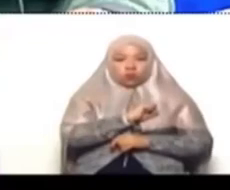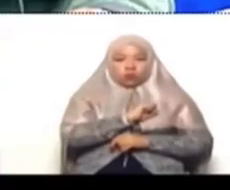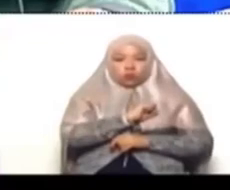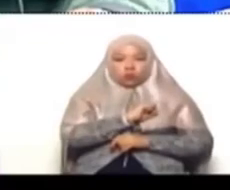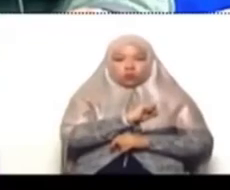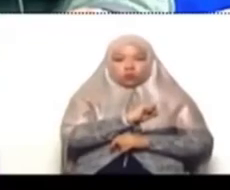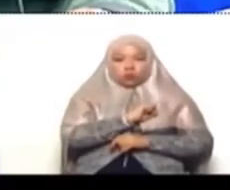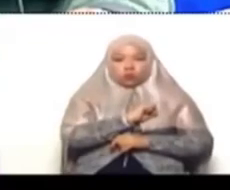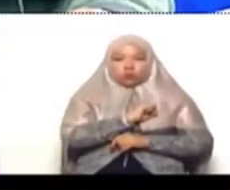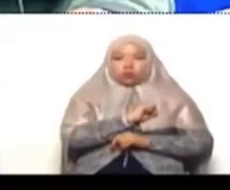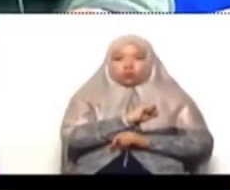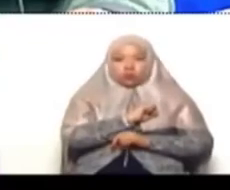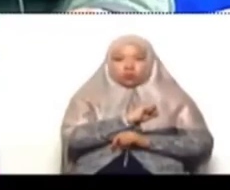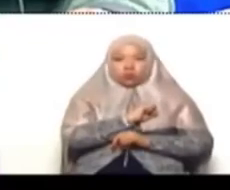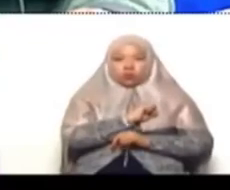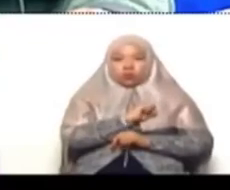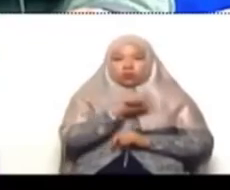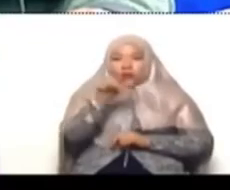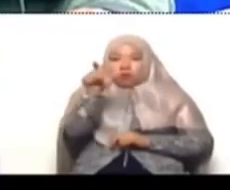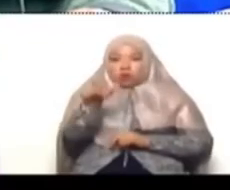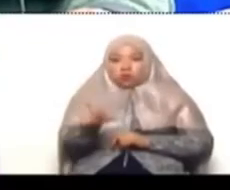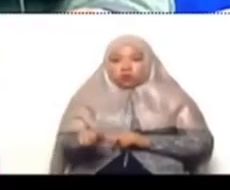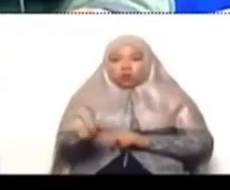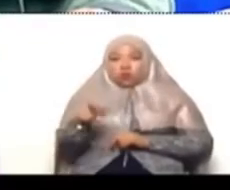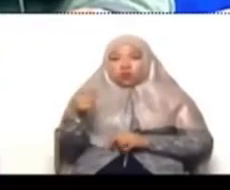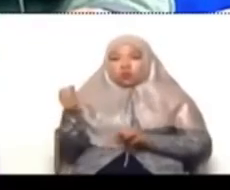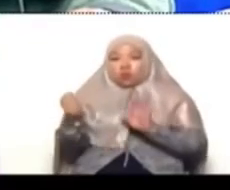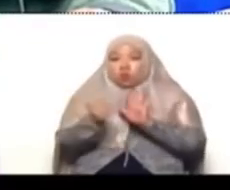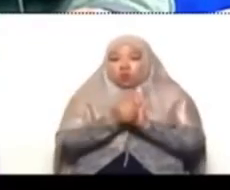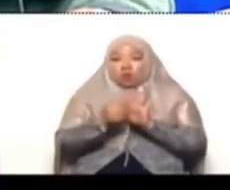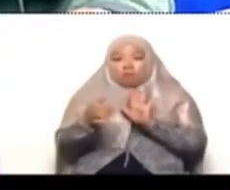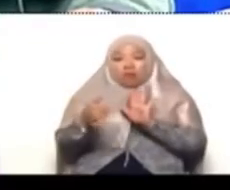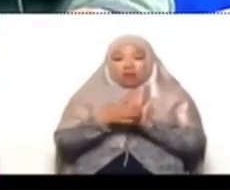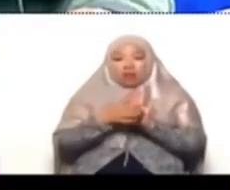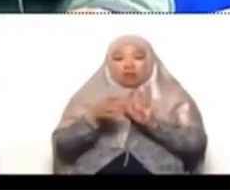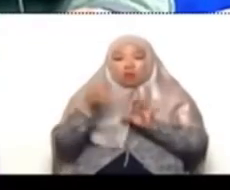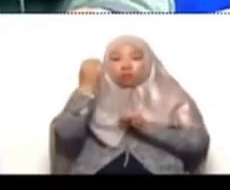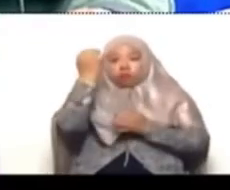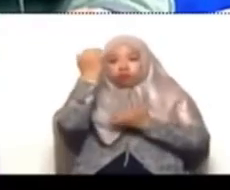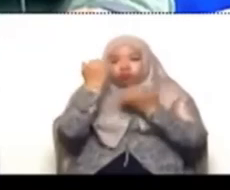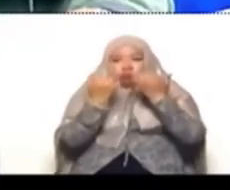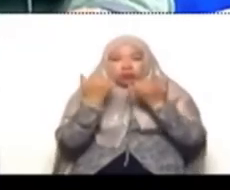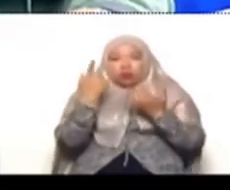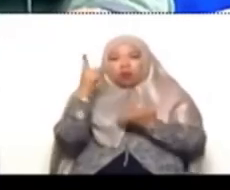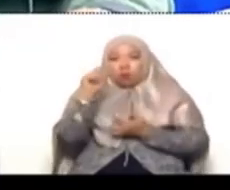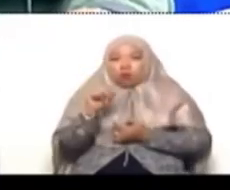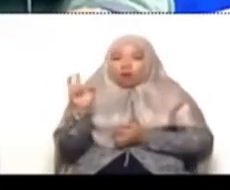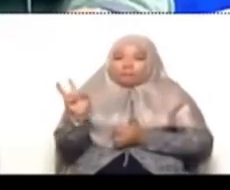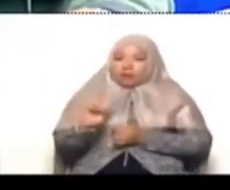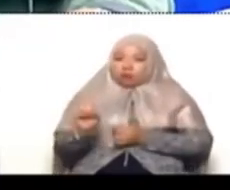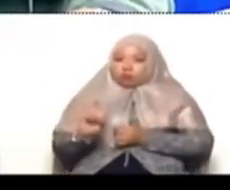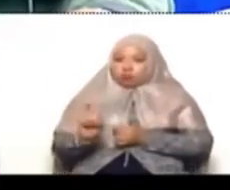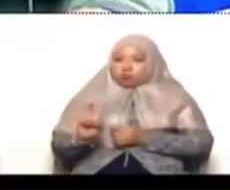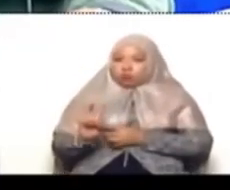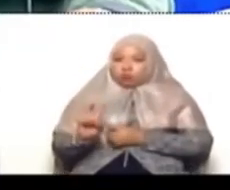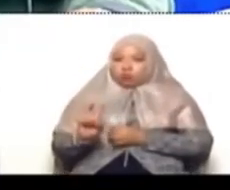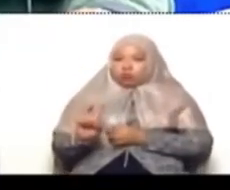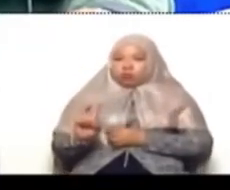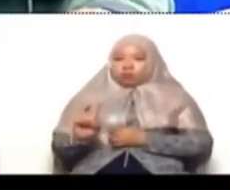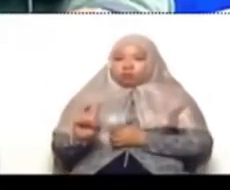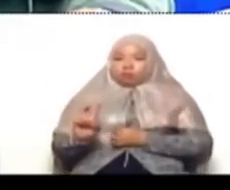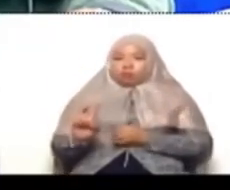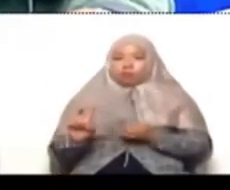Globovisión, Alberto Federico Ravel, uno de los mayores golpistas, fascistas y terroristas corruptos que ha habido en Venezuela, Alberto Federico